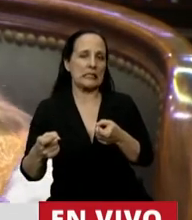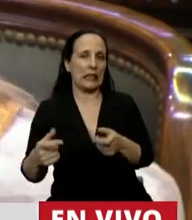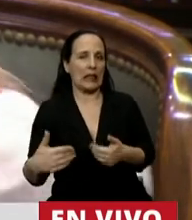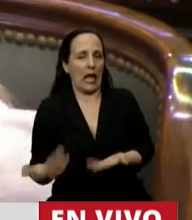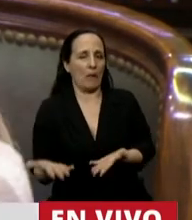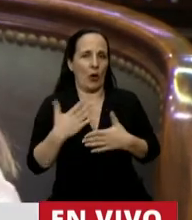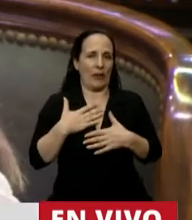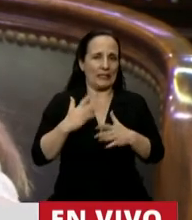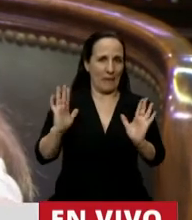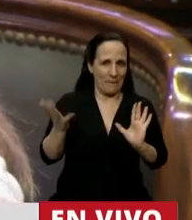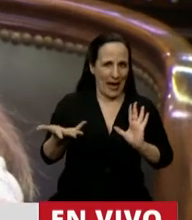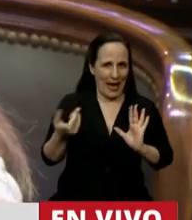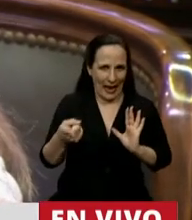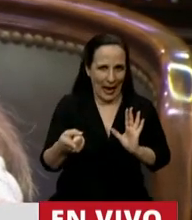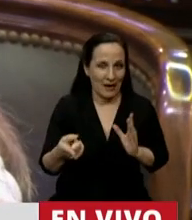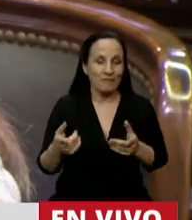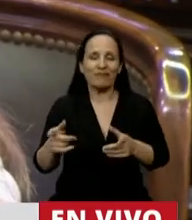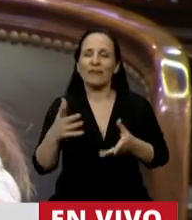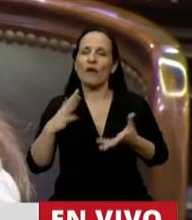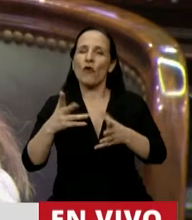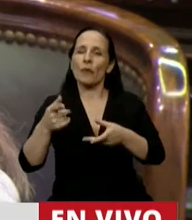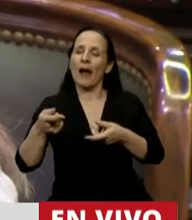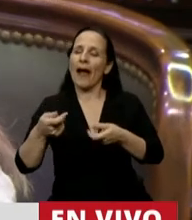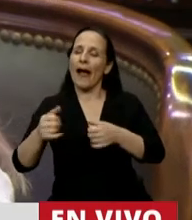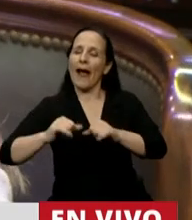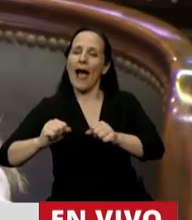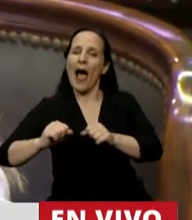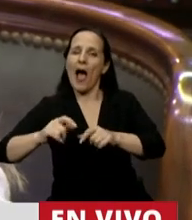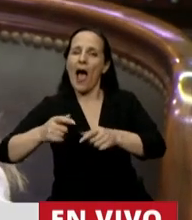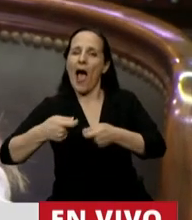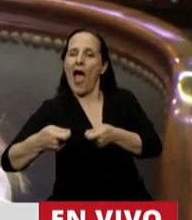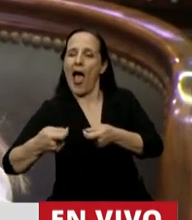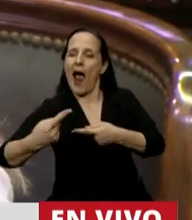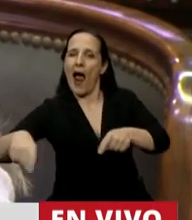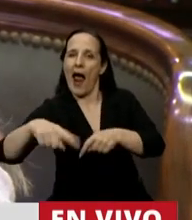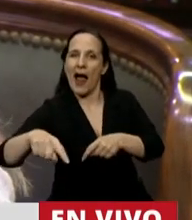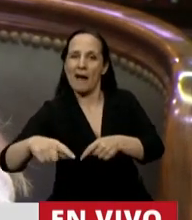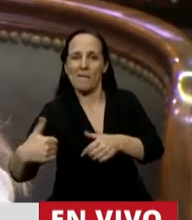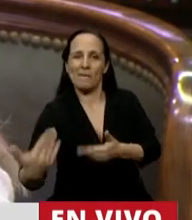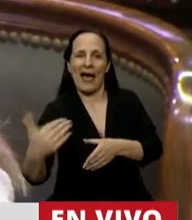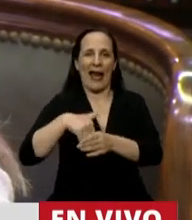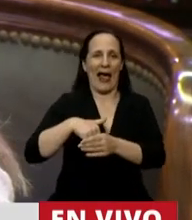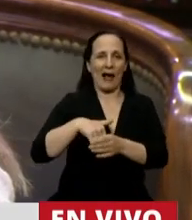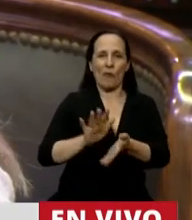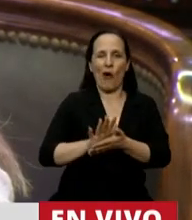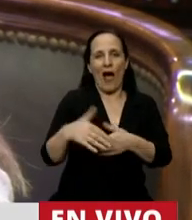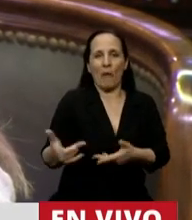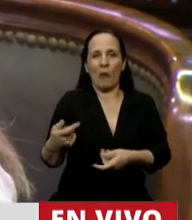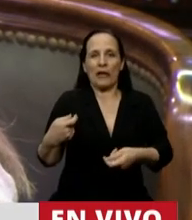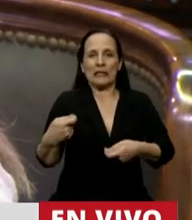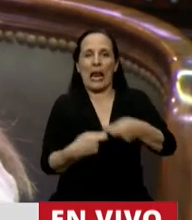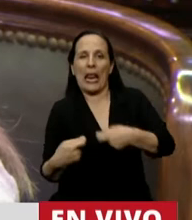más necesitan. El clientelismo no ayuda a los pobres, se aprovecha de sus necesidades, hace negocio con las